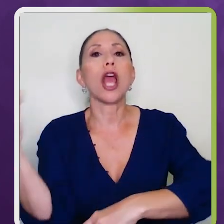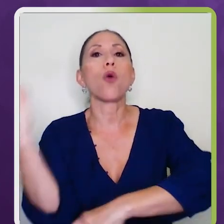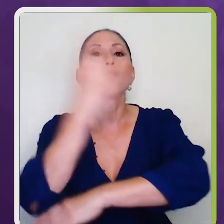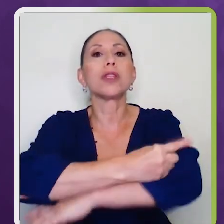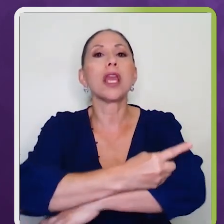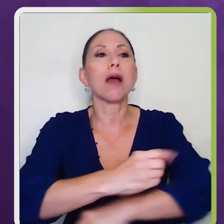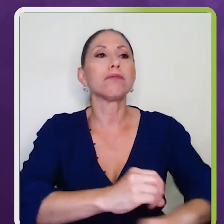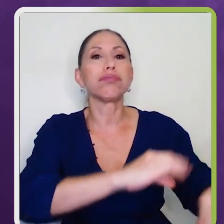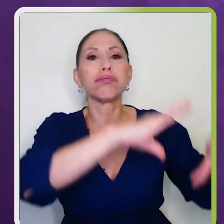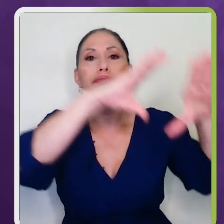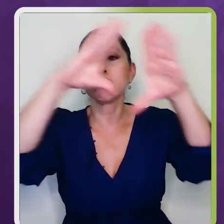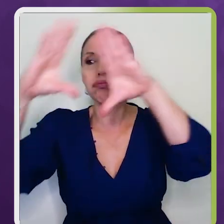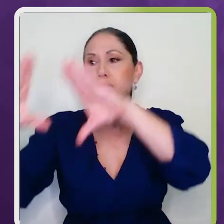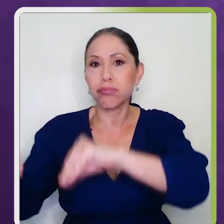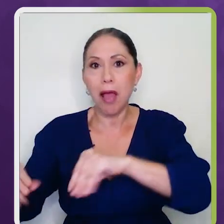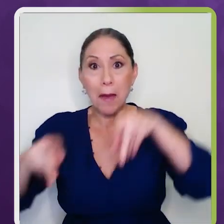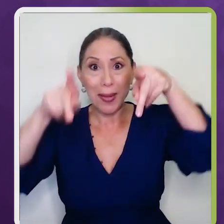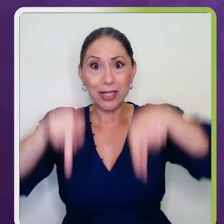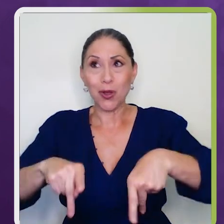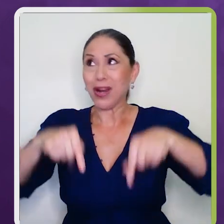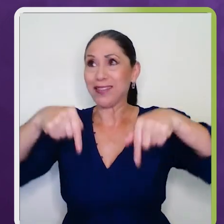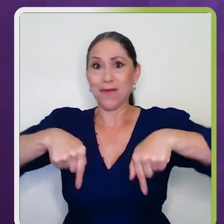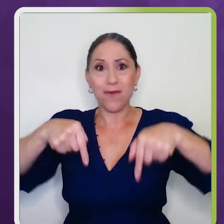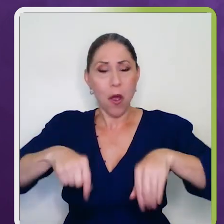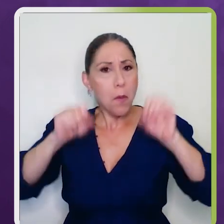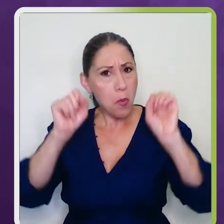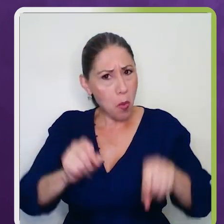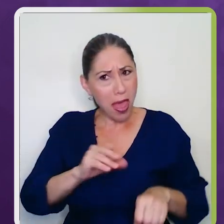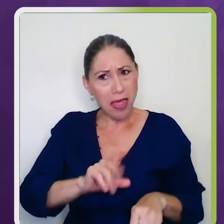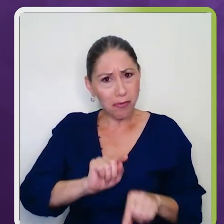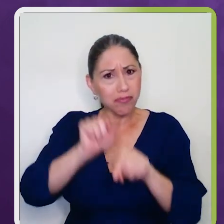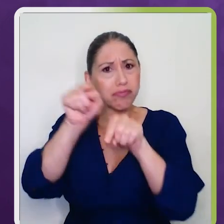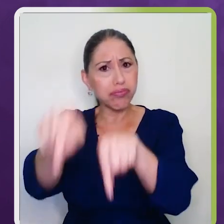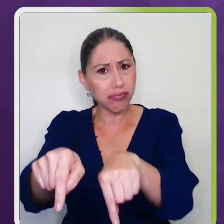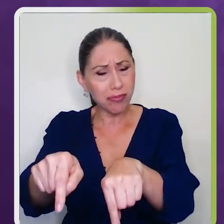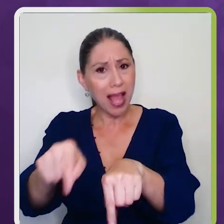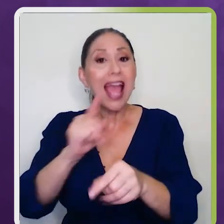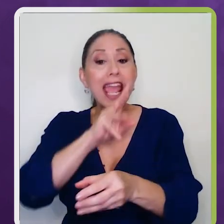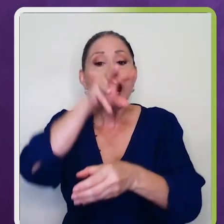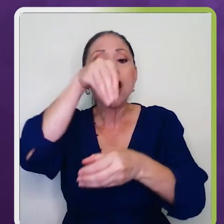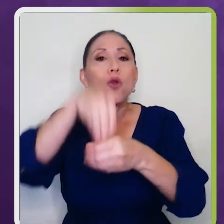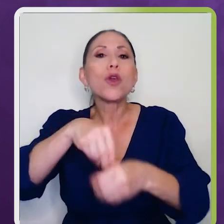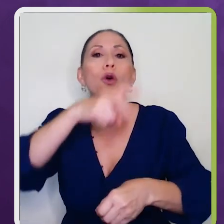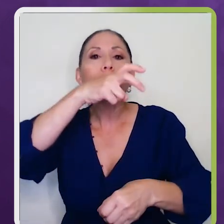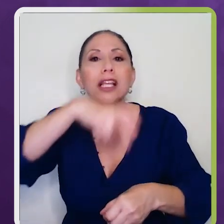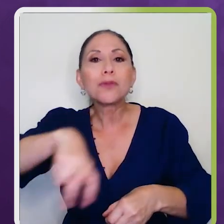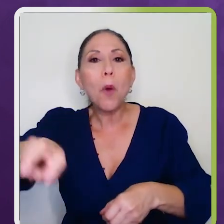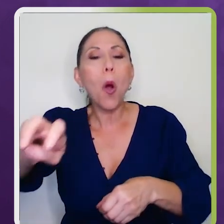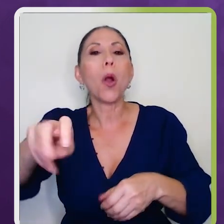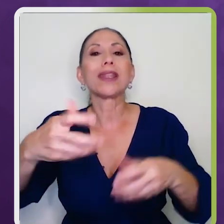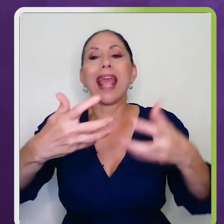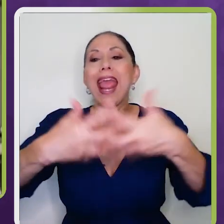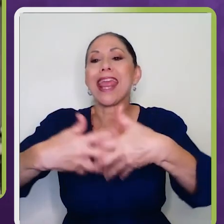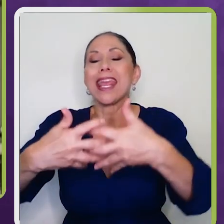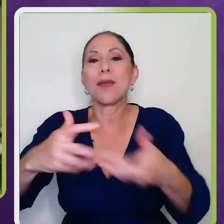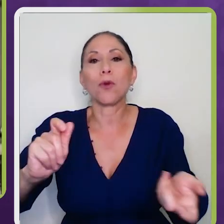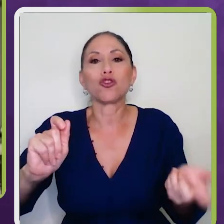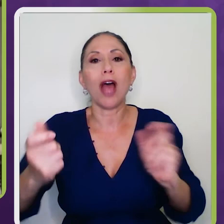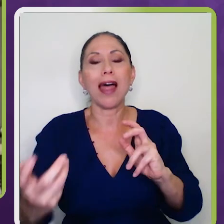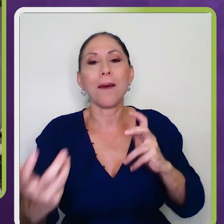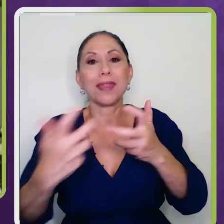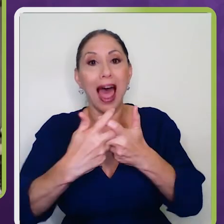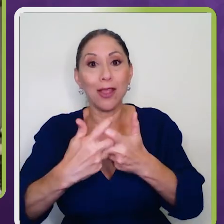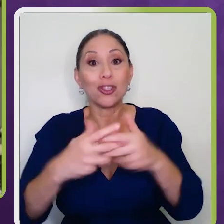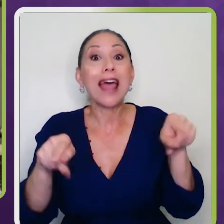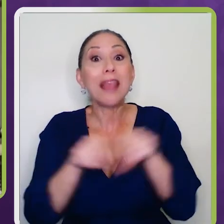los nacionales puedan disfrutar de estos destinos. Incluyen el transporte, los equipos adaptados y vamos a hacer